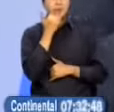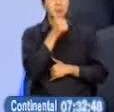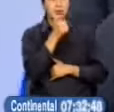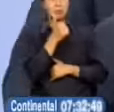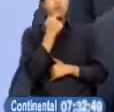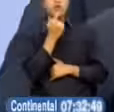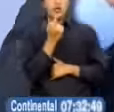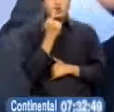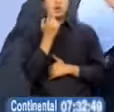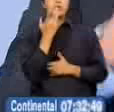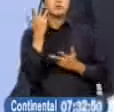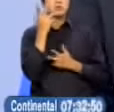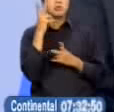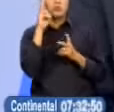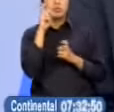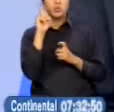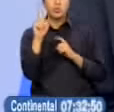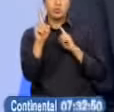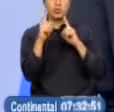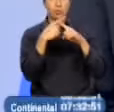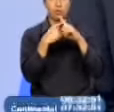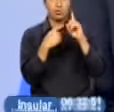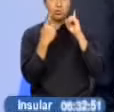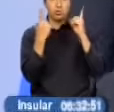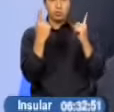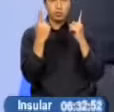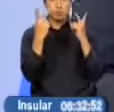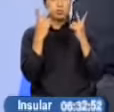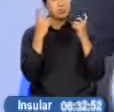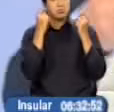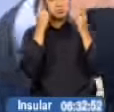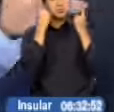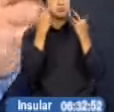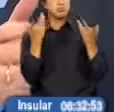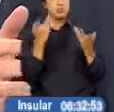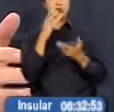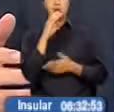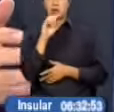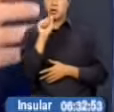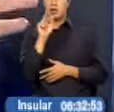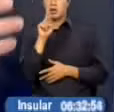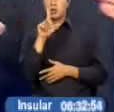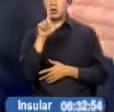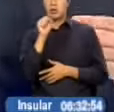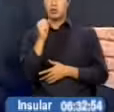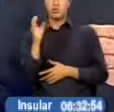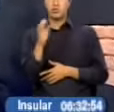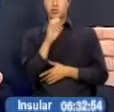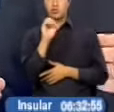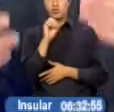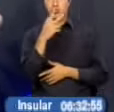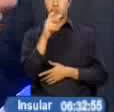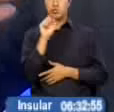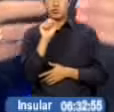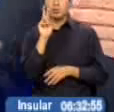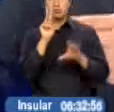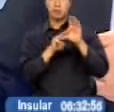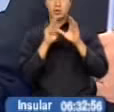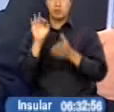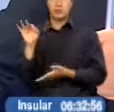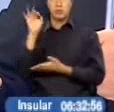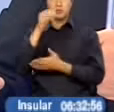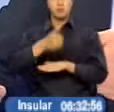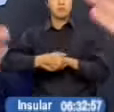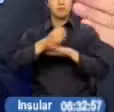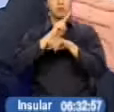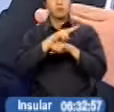que tienen que ver con esta relación del 1 a 1 pero por otro lado llama la atención que carlos ochoa de la super como máximo representante la